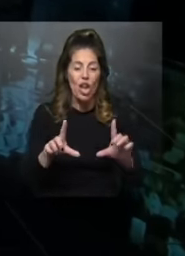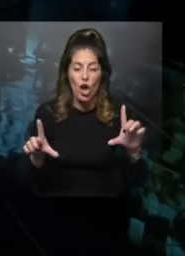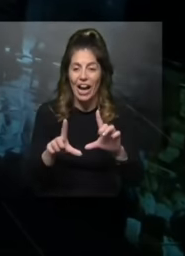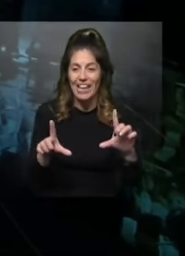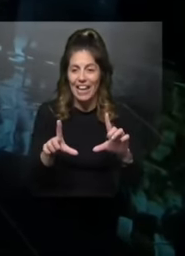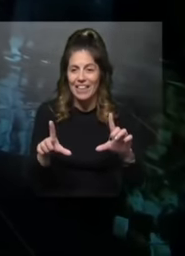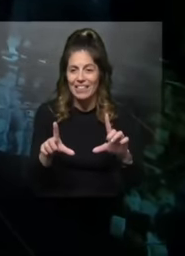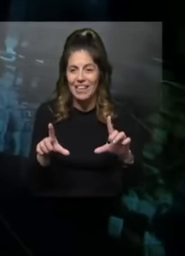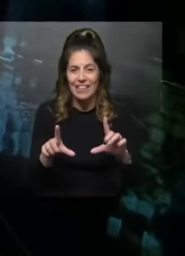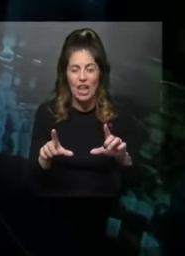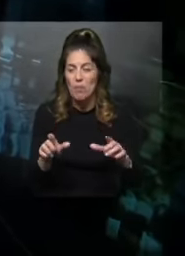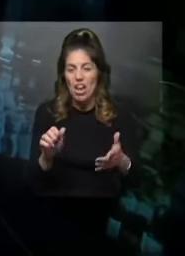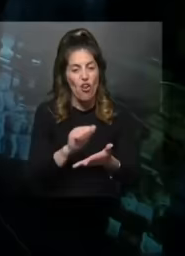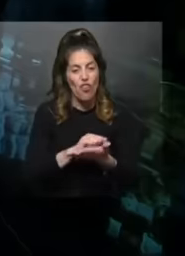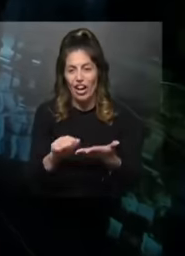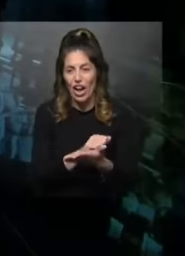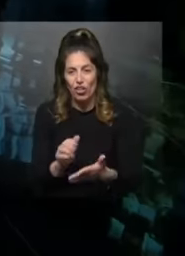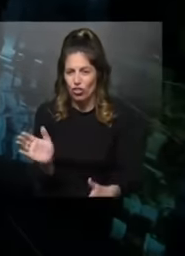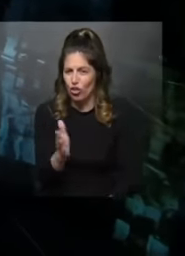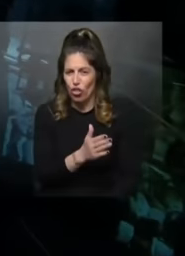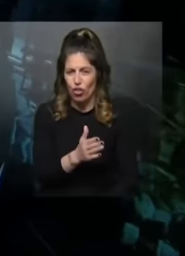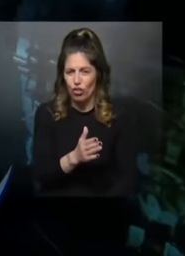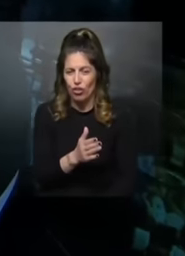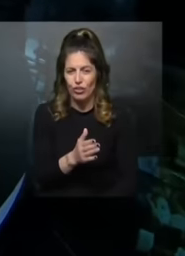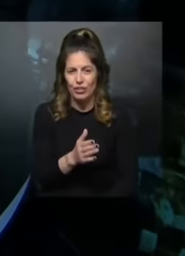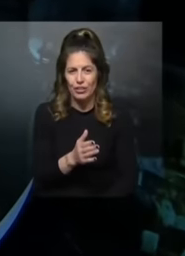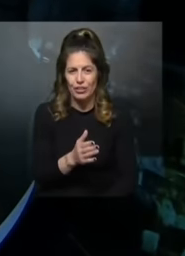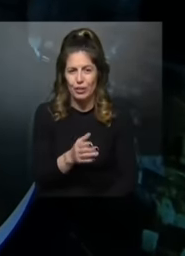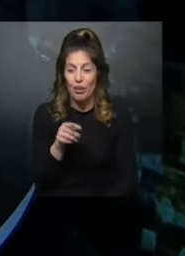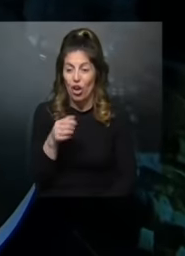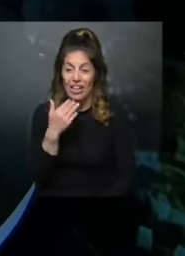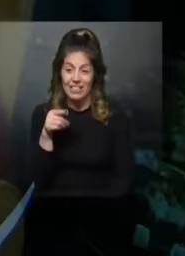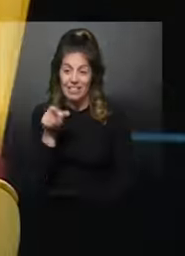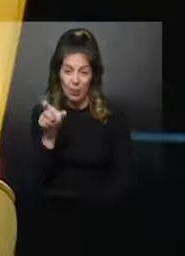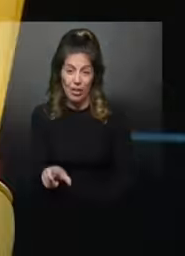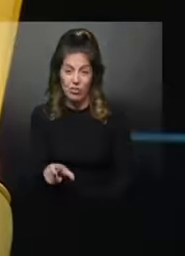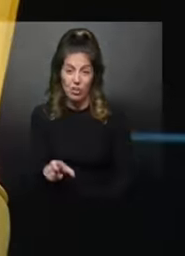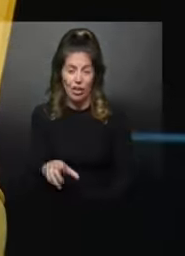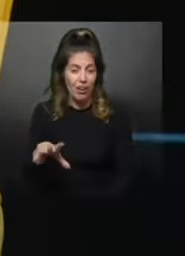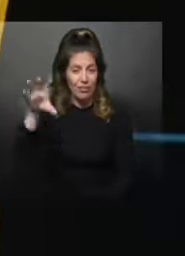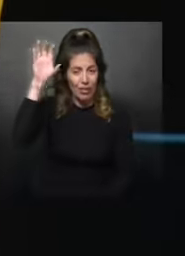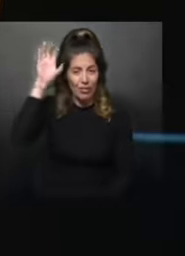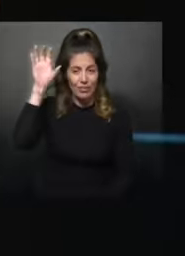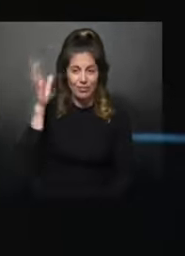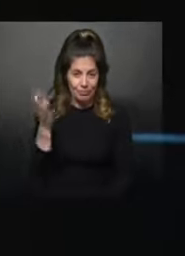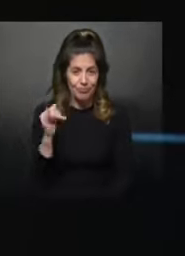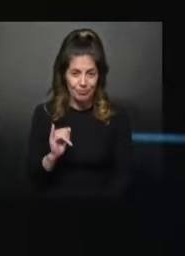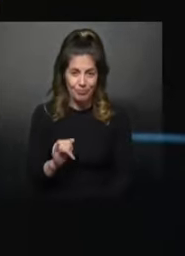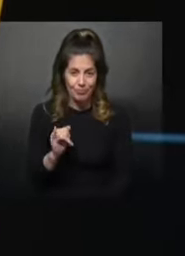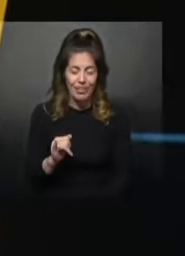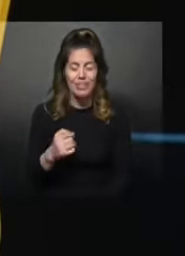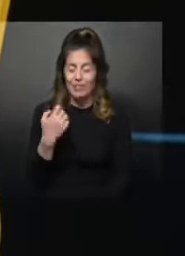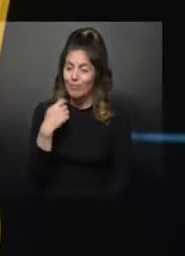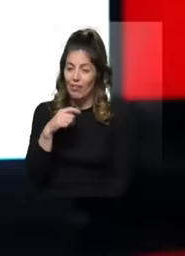que grabaron se borraron todos. Qué horrible, qué sí, pasado, qué falta de, desconocido, qué falta de cabeza, ¿no? Sí,